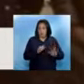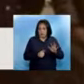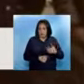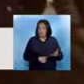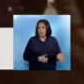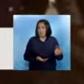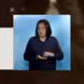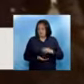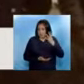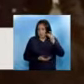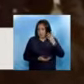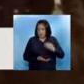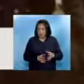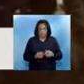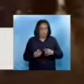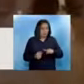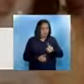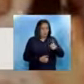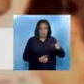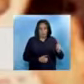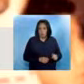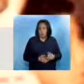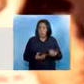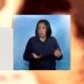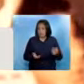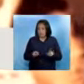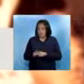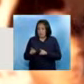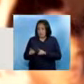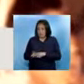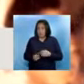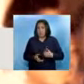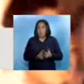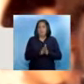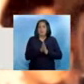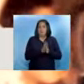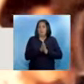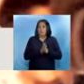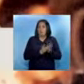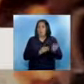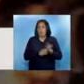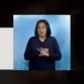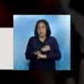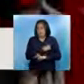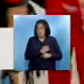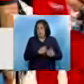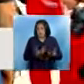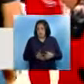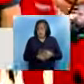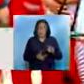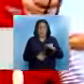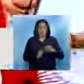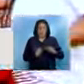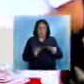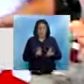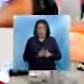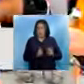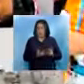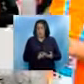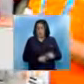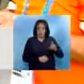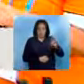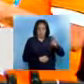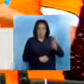más experiencia que la mayoría de sus rivales. Tendrá también la ilusión de un país detrás. Porque somos equipo, somos